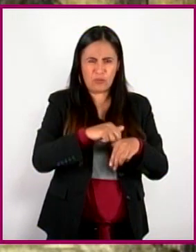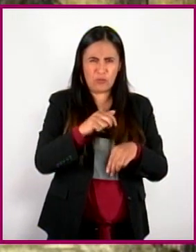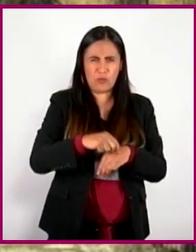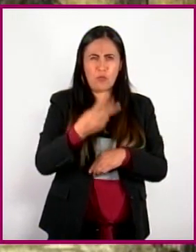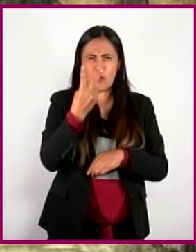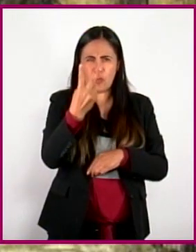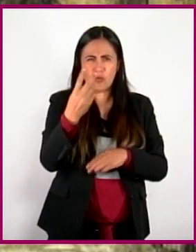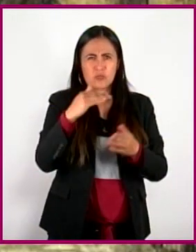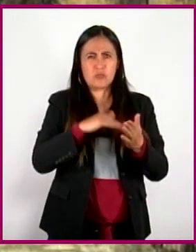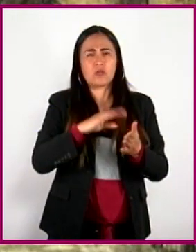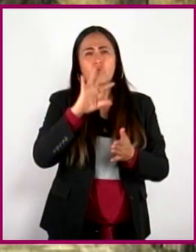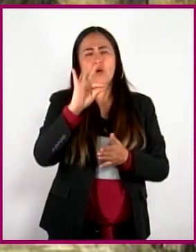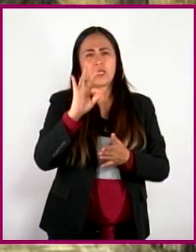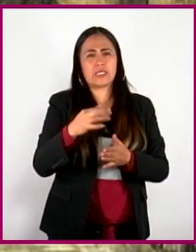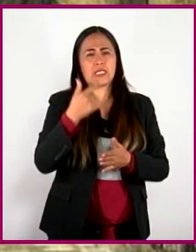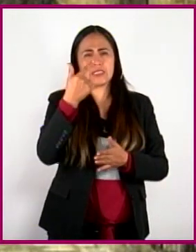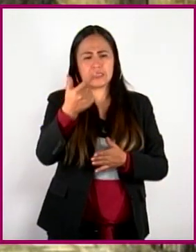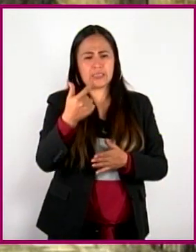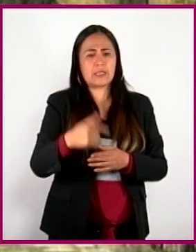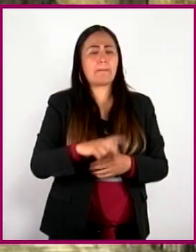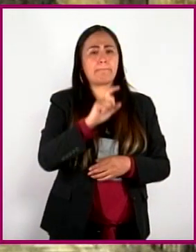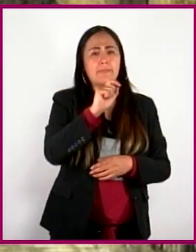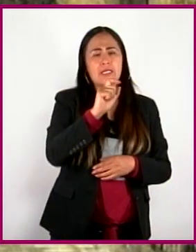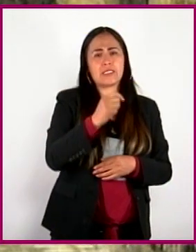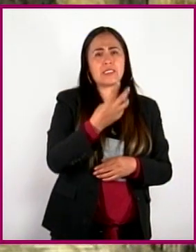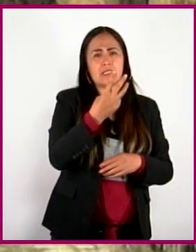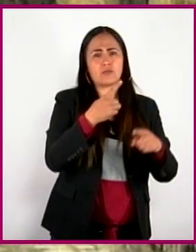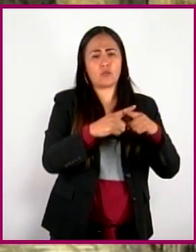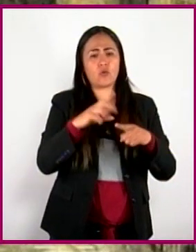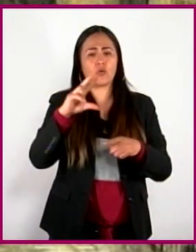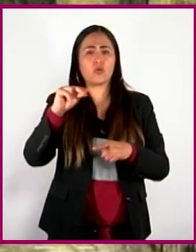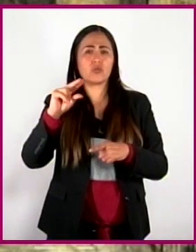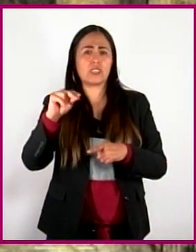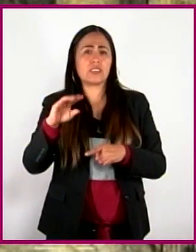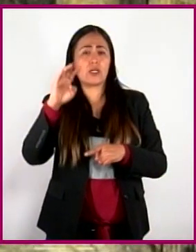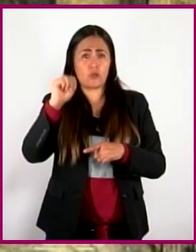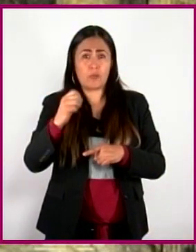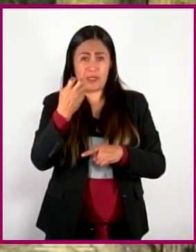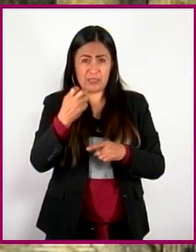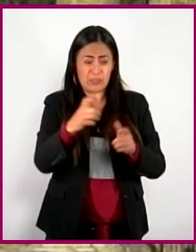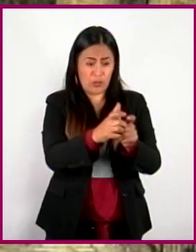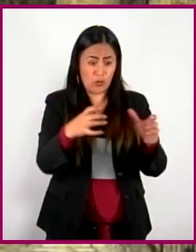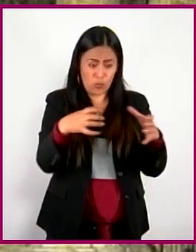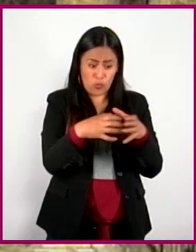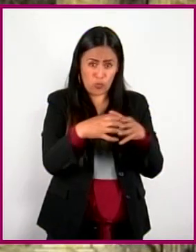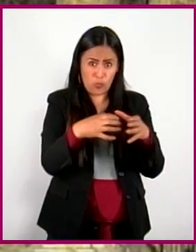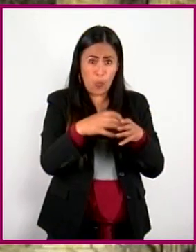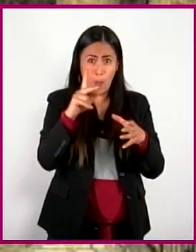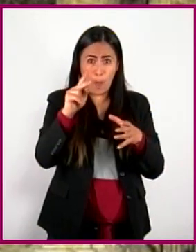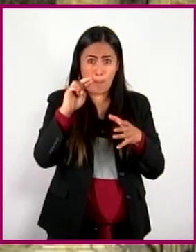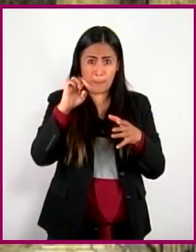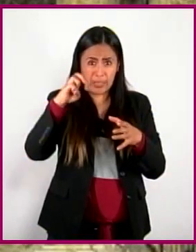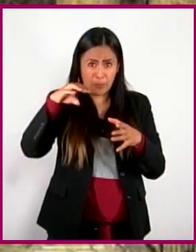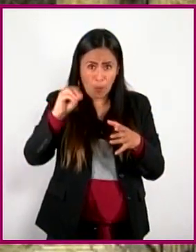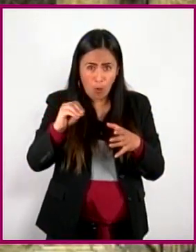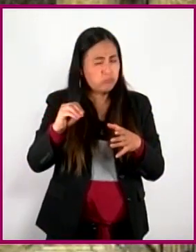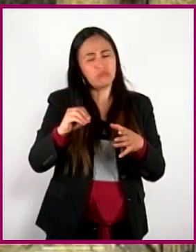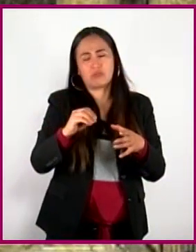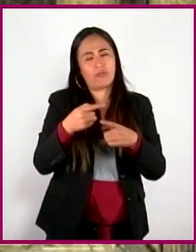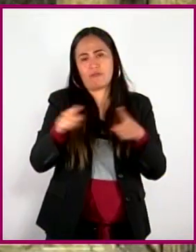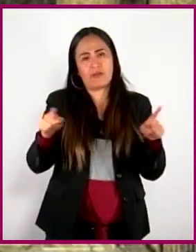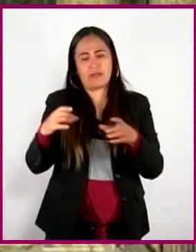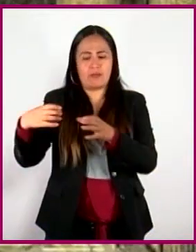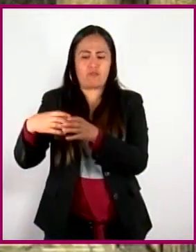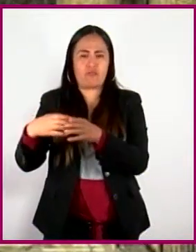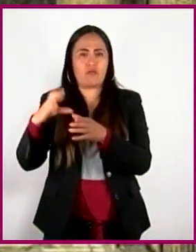que se factoriza como 23 por 89, y por lo tanto no es primo. Es un número compuesto. A